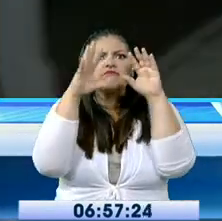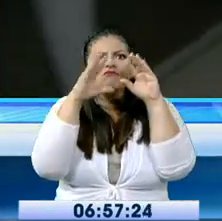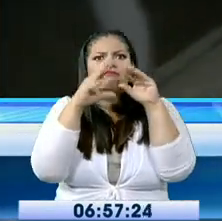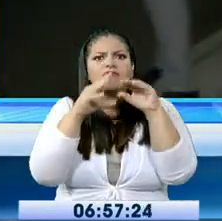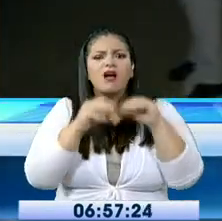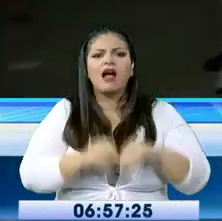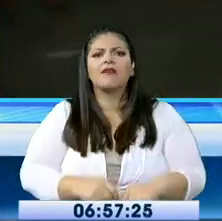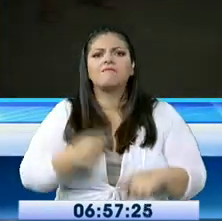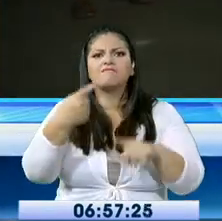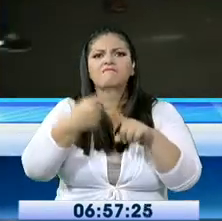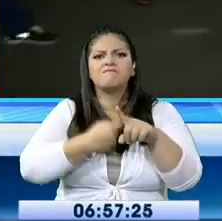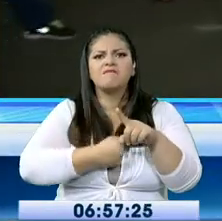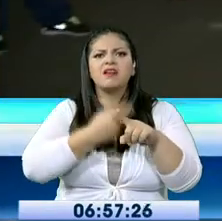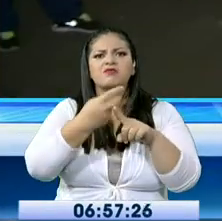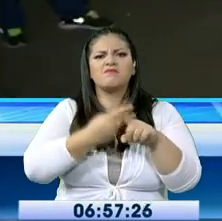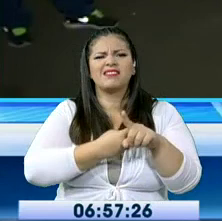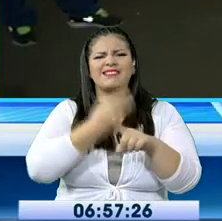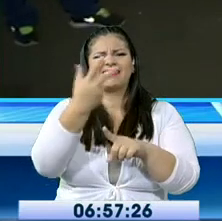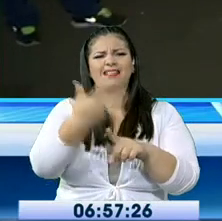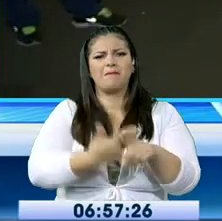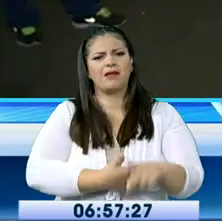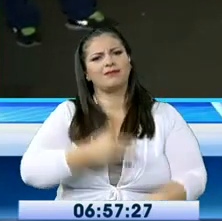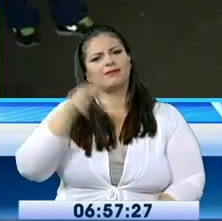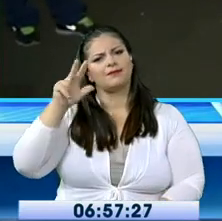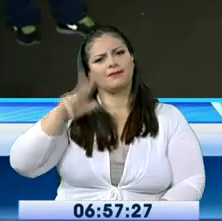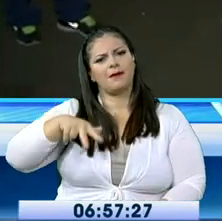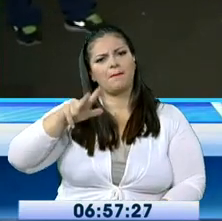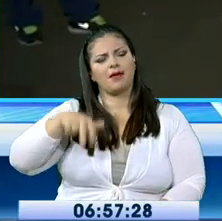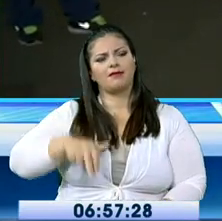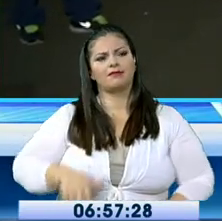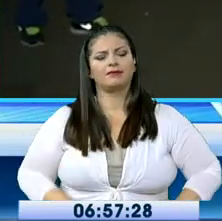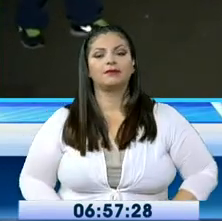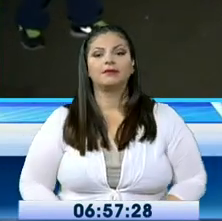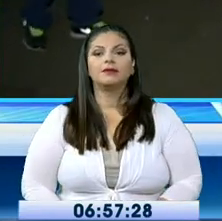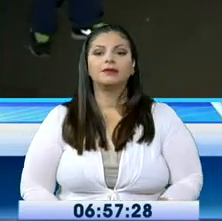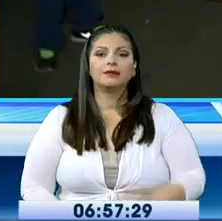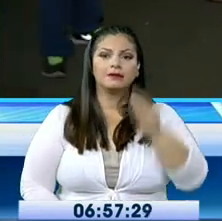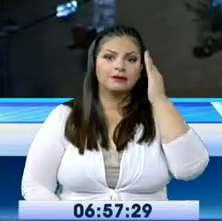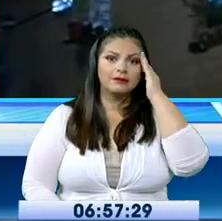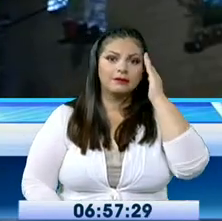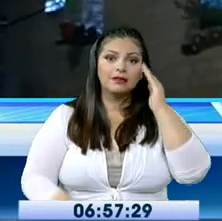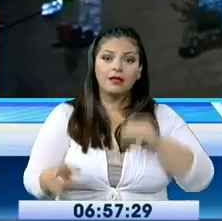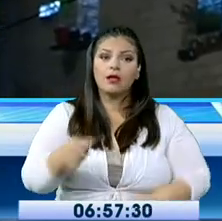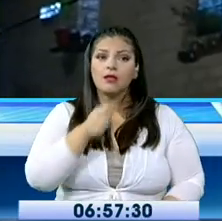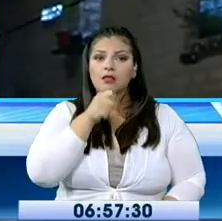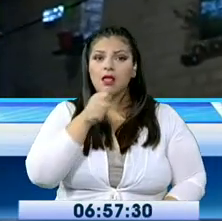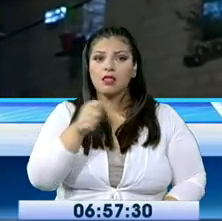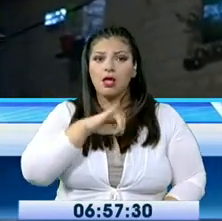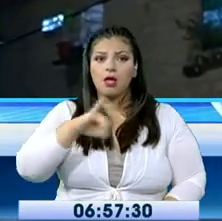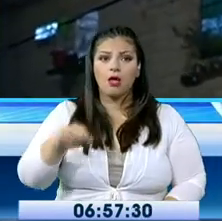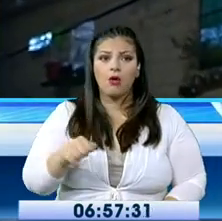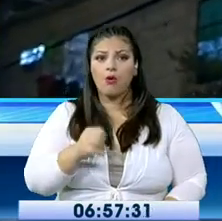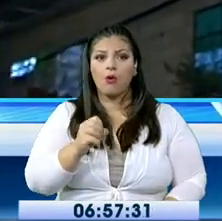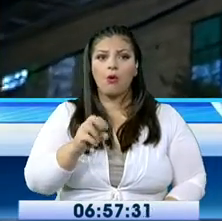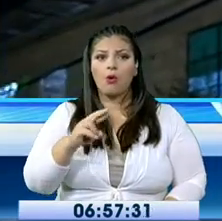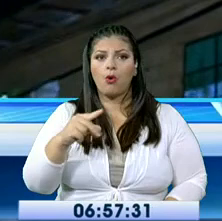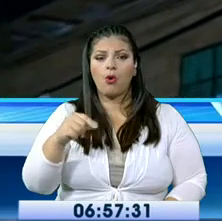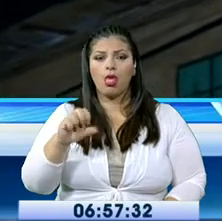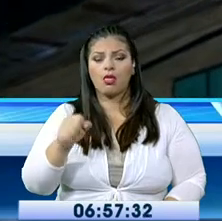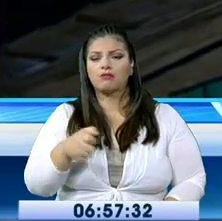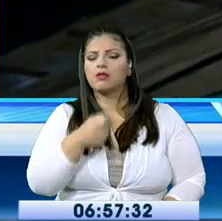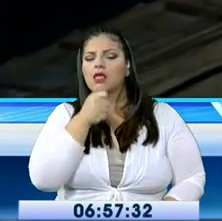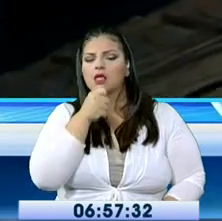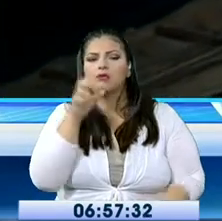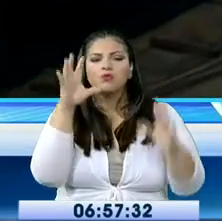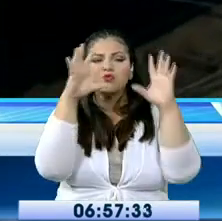grave en ese caso. Hay mucho Hugo, trabajo que mira realizado. Que en el trabajo que realiza Jorge, por razones obvias, ¿verdad? La delincuencia reina cuando pero hay. Por